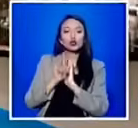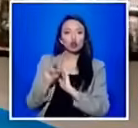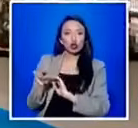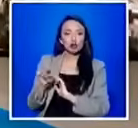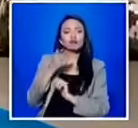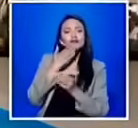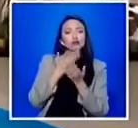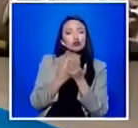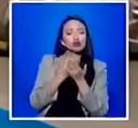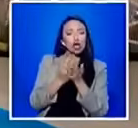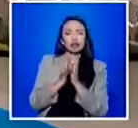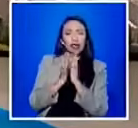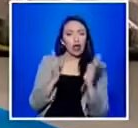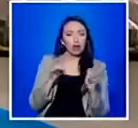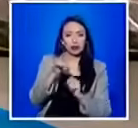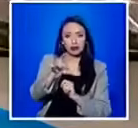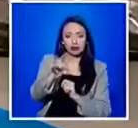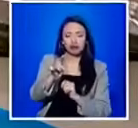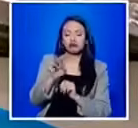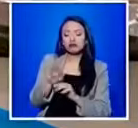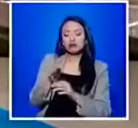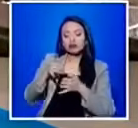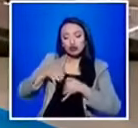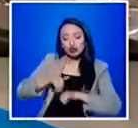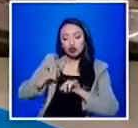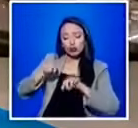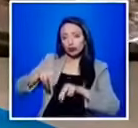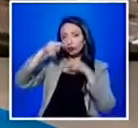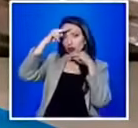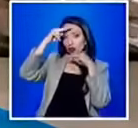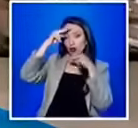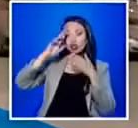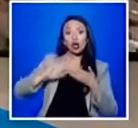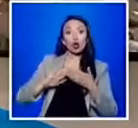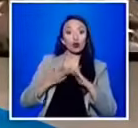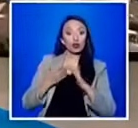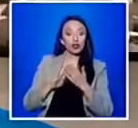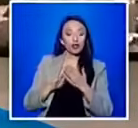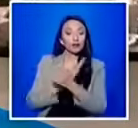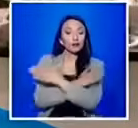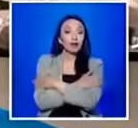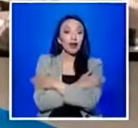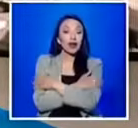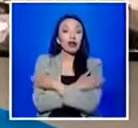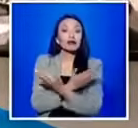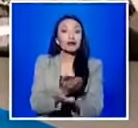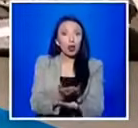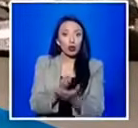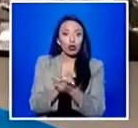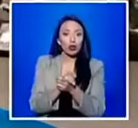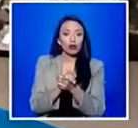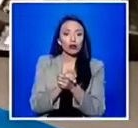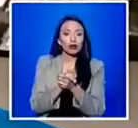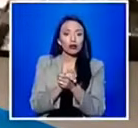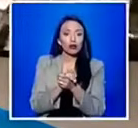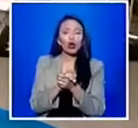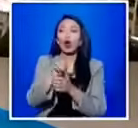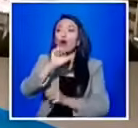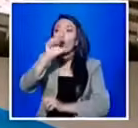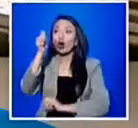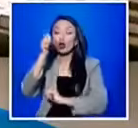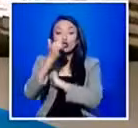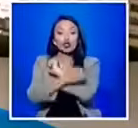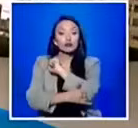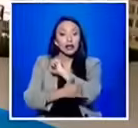8:32 a.m. Gracias vecinos por esa sintonía aquí en Televistazo en la comunidad, y también un saludo a que nos ven desde otros